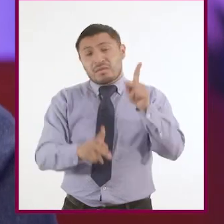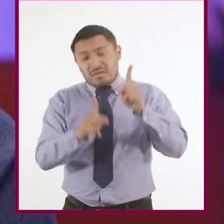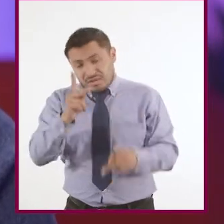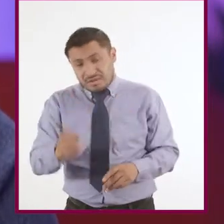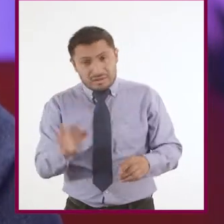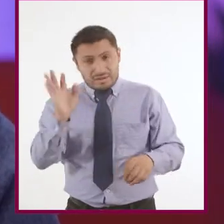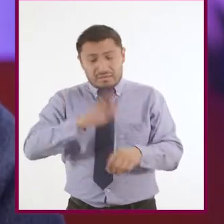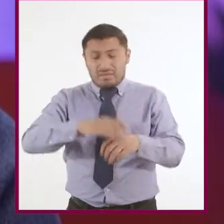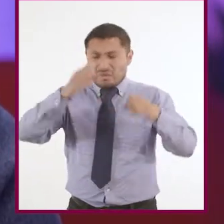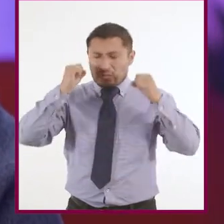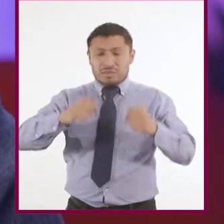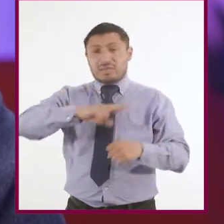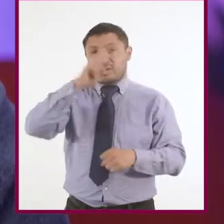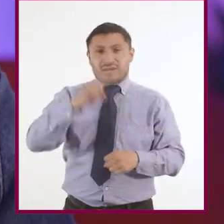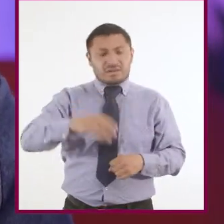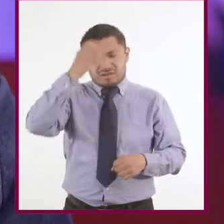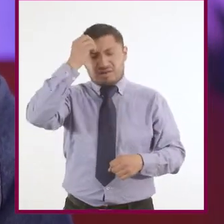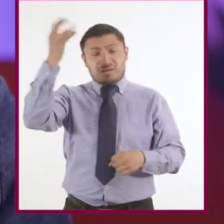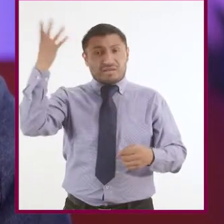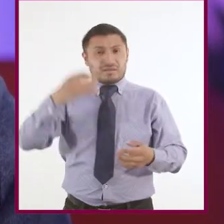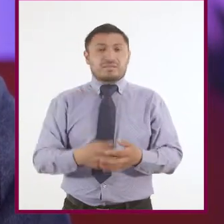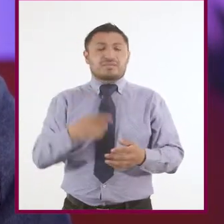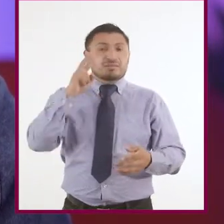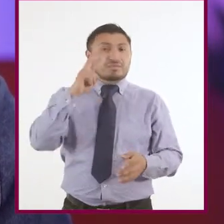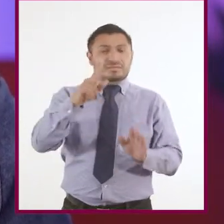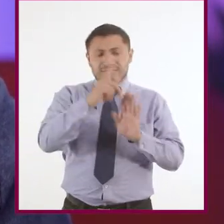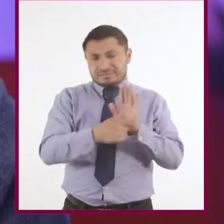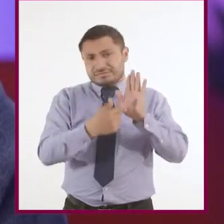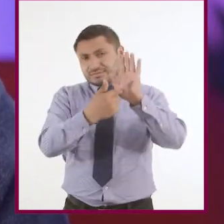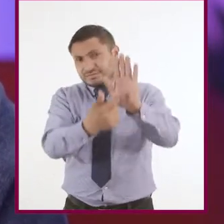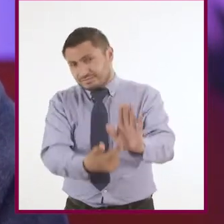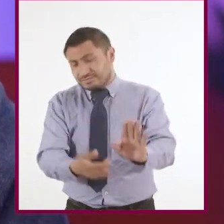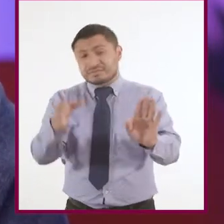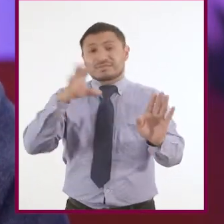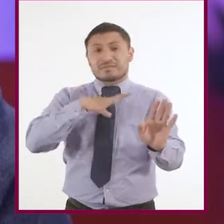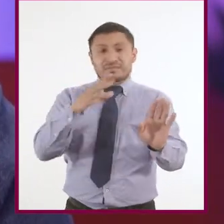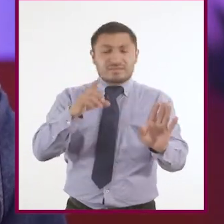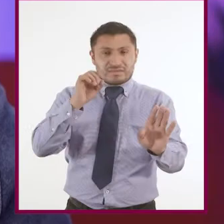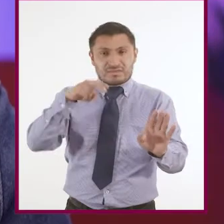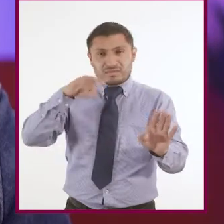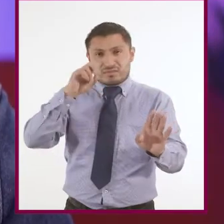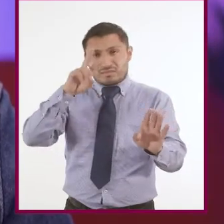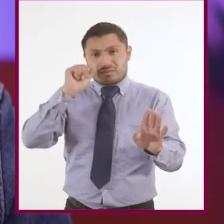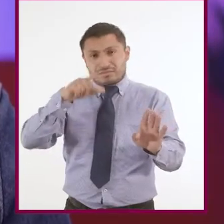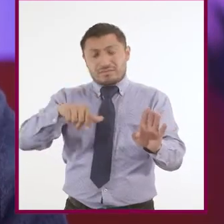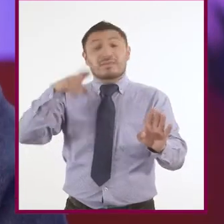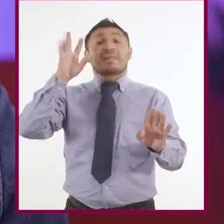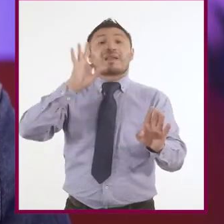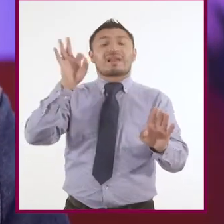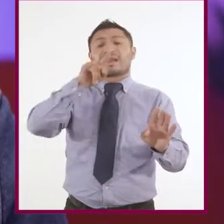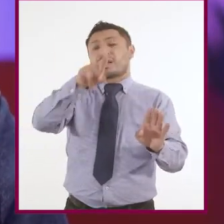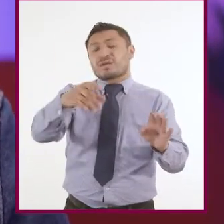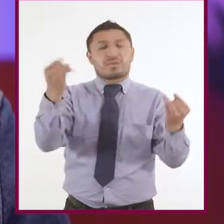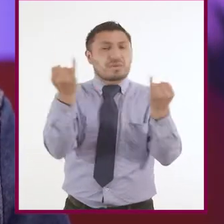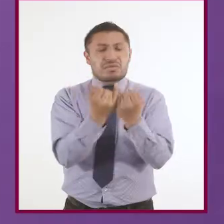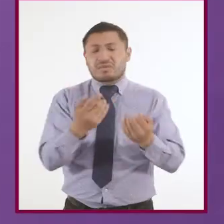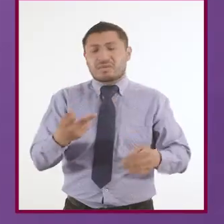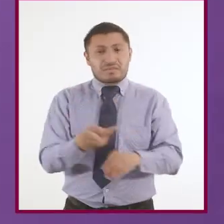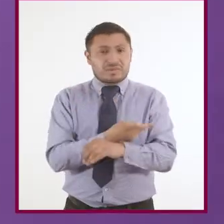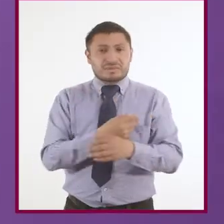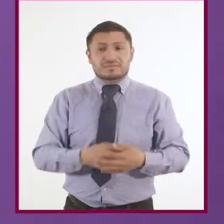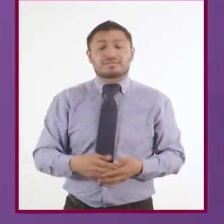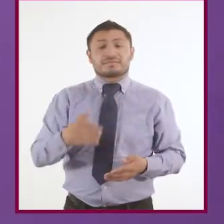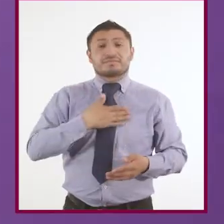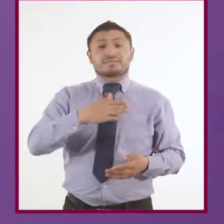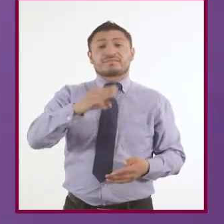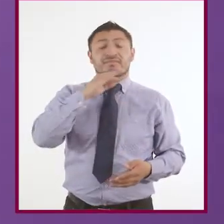si es intenso, nunca lo olvidamos. Checa las siguientes situaciones en las que se mete Donovan. Seguramente has pasado por algunas similares. Mi